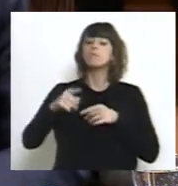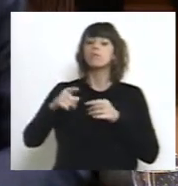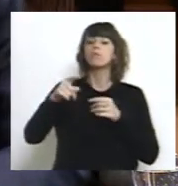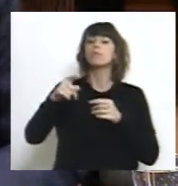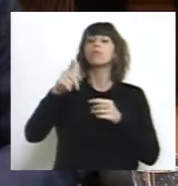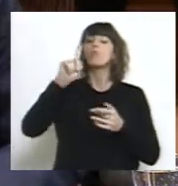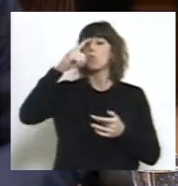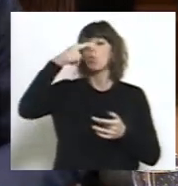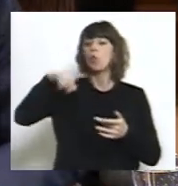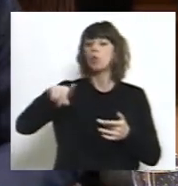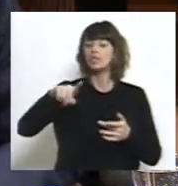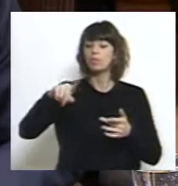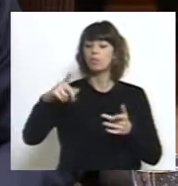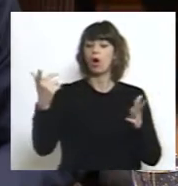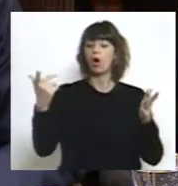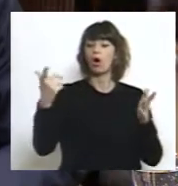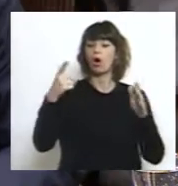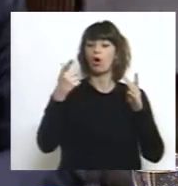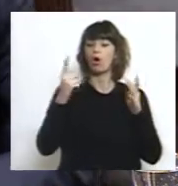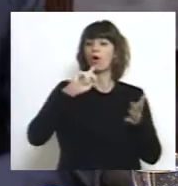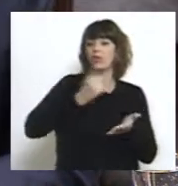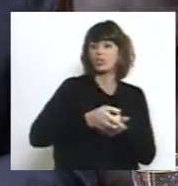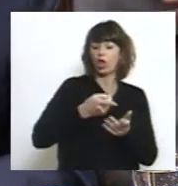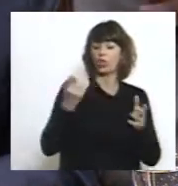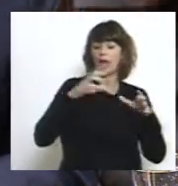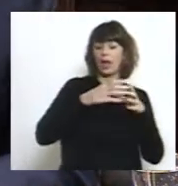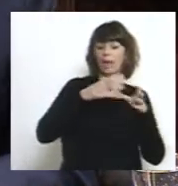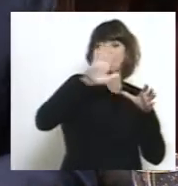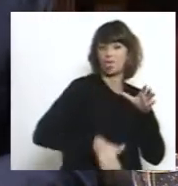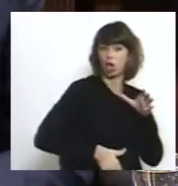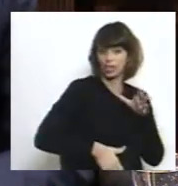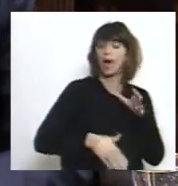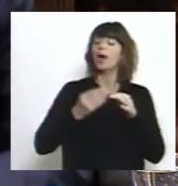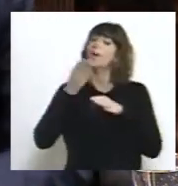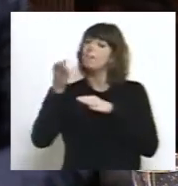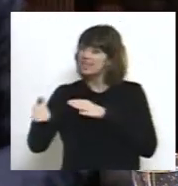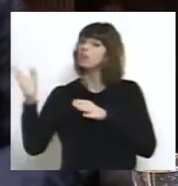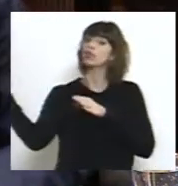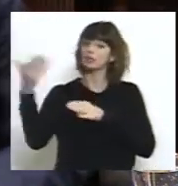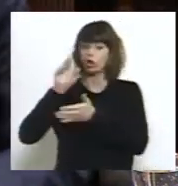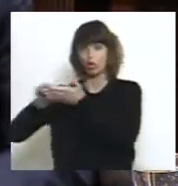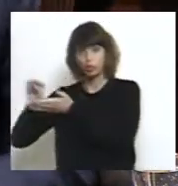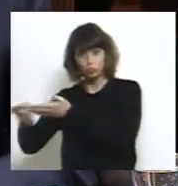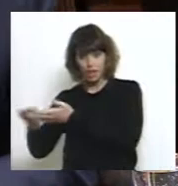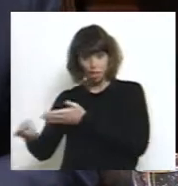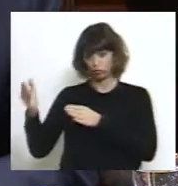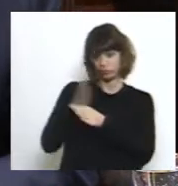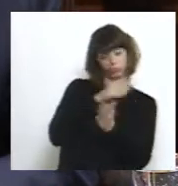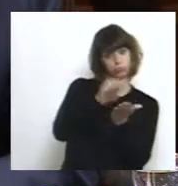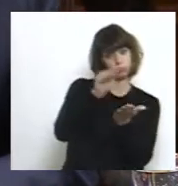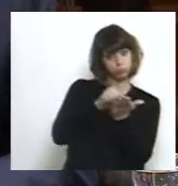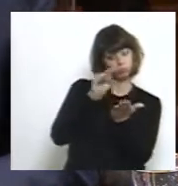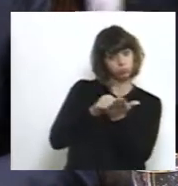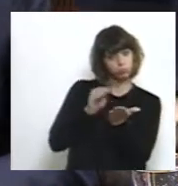último dictamen de minoría, le pedimos que sobre el particular todos los señores diputados que se hayan anotado hasta ese momento, quien no se